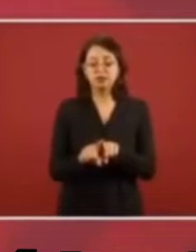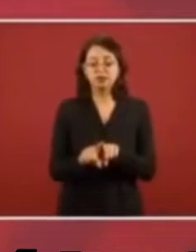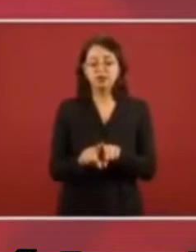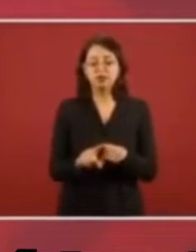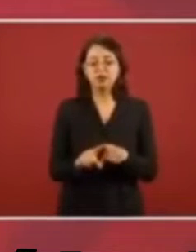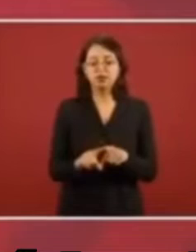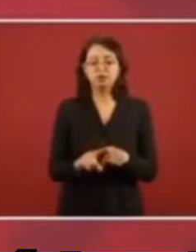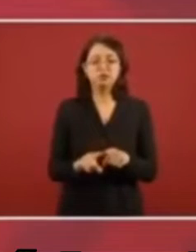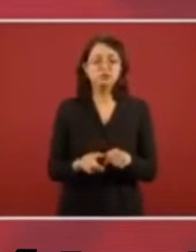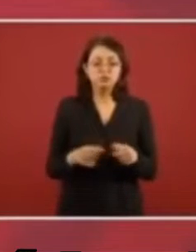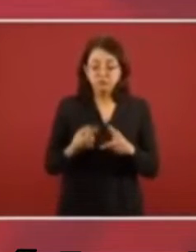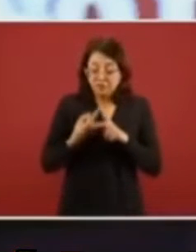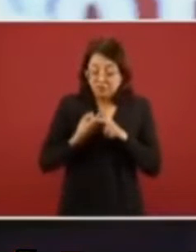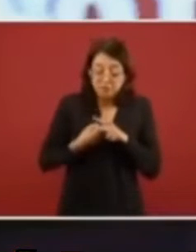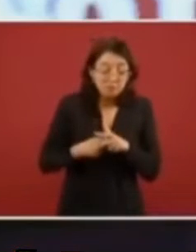en las primeras horas,